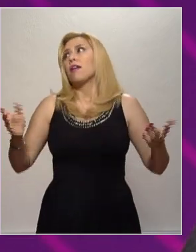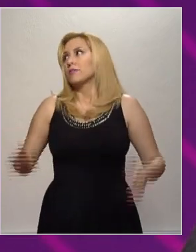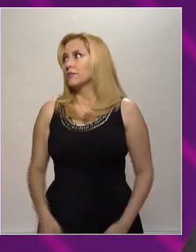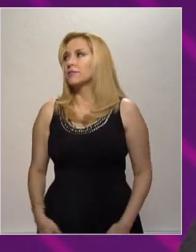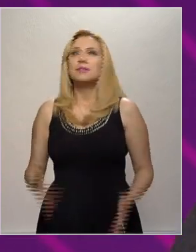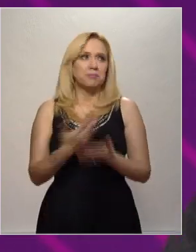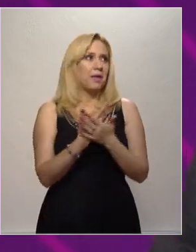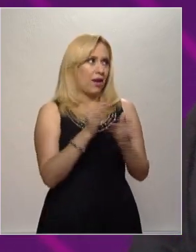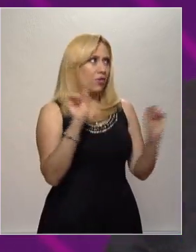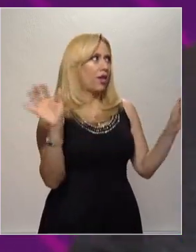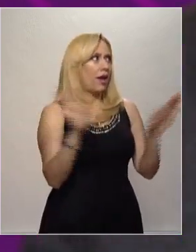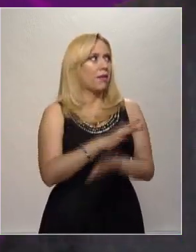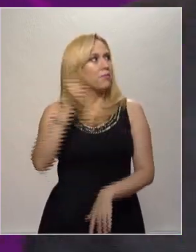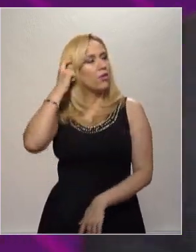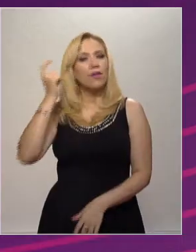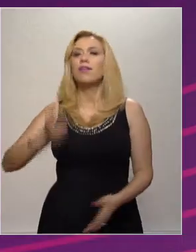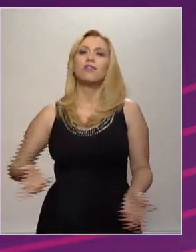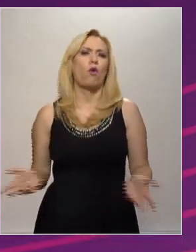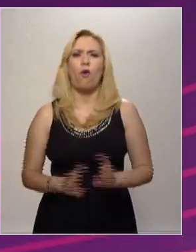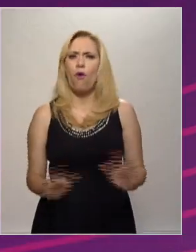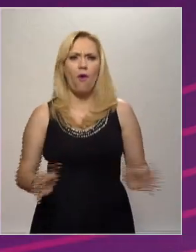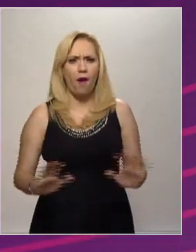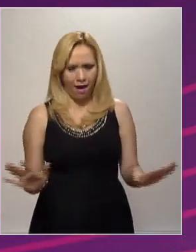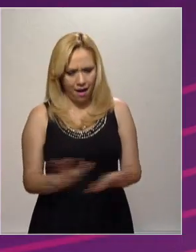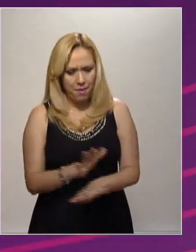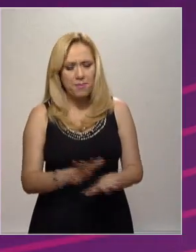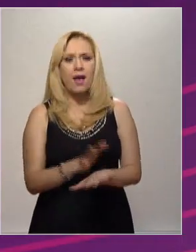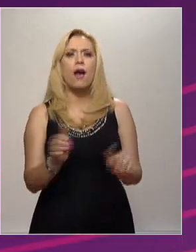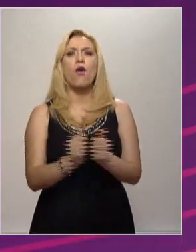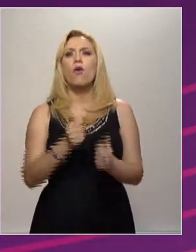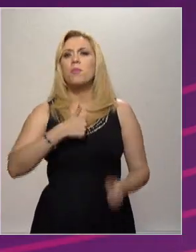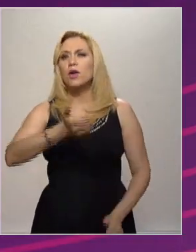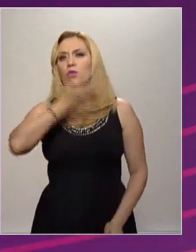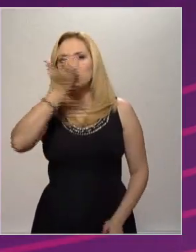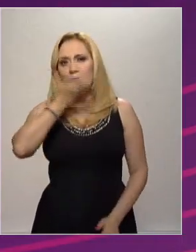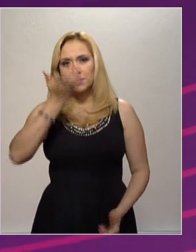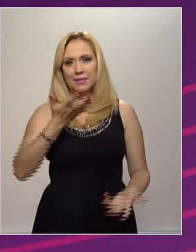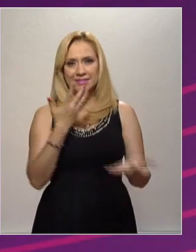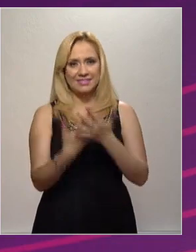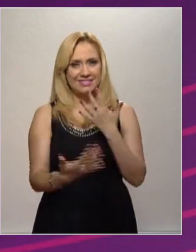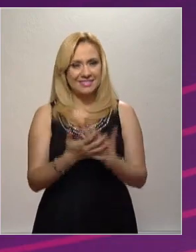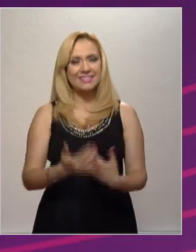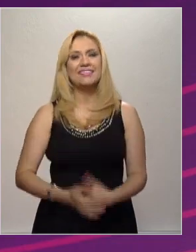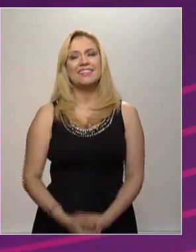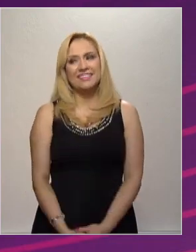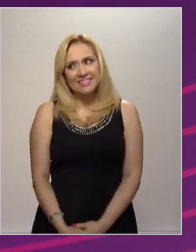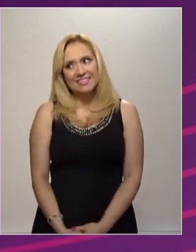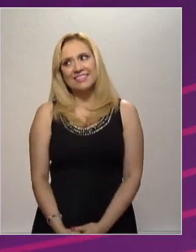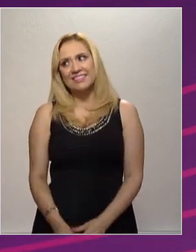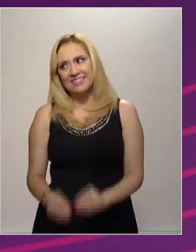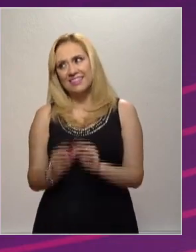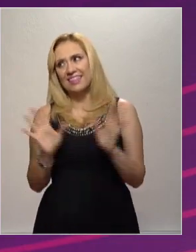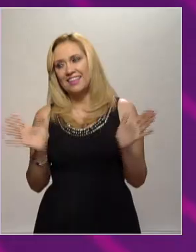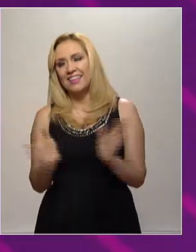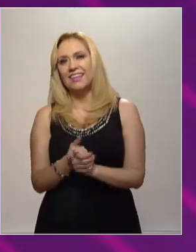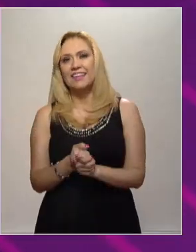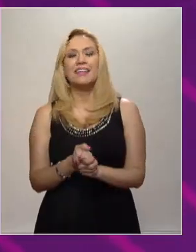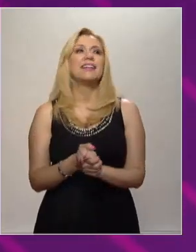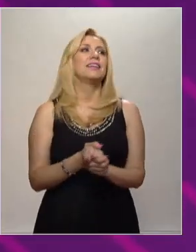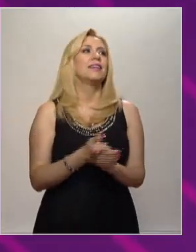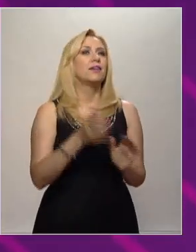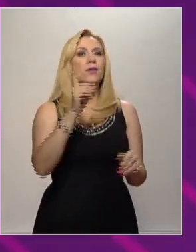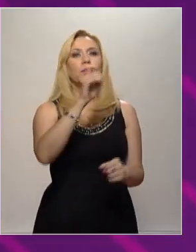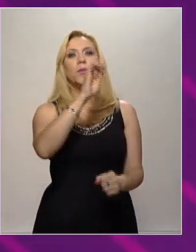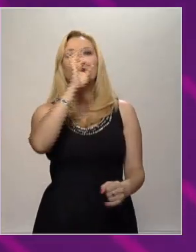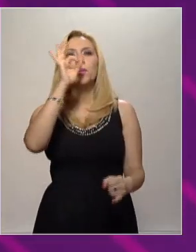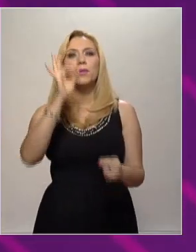cambie la cultura para cambiar. No, la vamos a cambiar la cultura cambiando nuestras prácticas. Claro, claro. No sé si nos podríamos, una